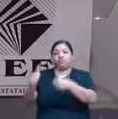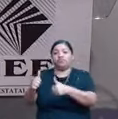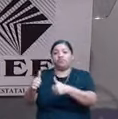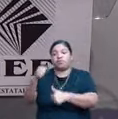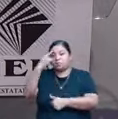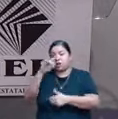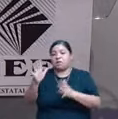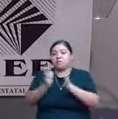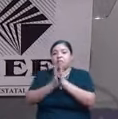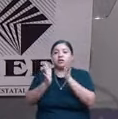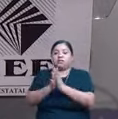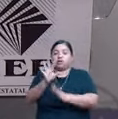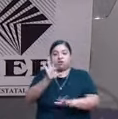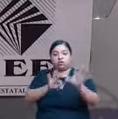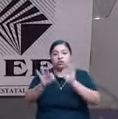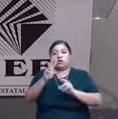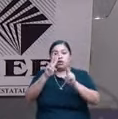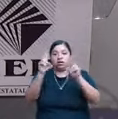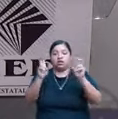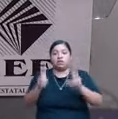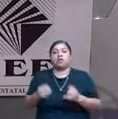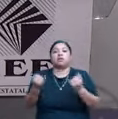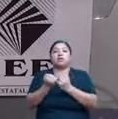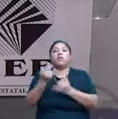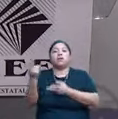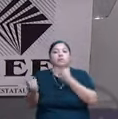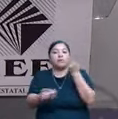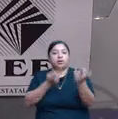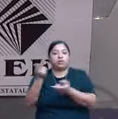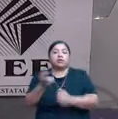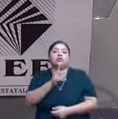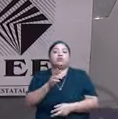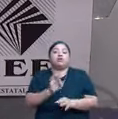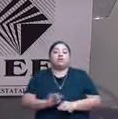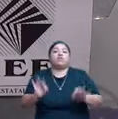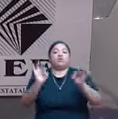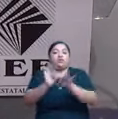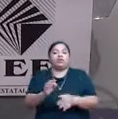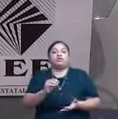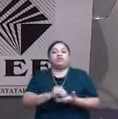en la selección de temas, así como en el envío de las preguntas detonadoras.